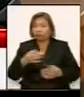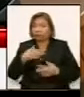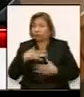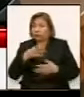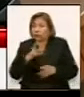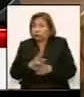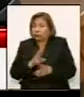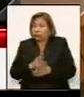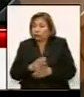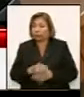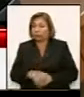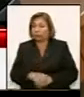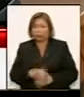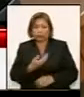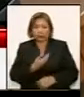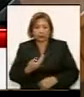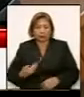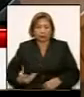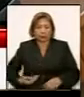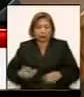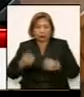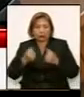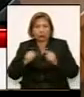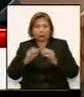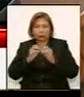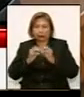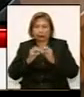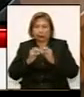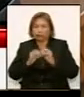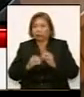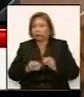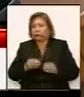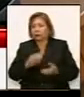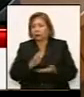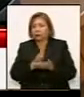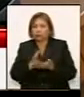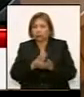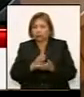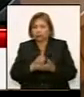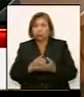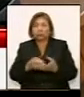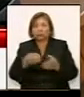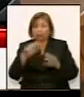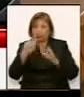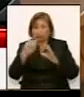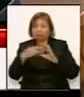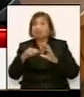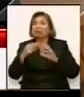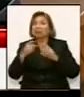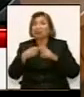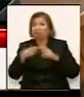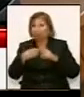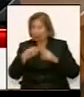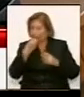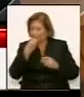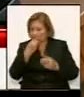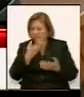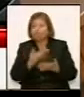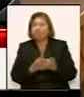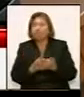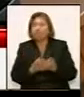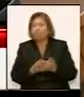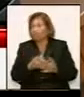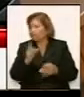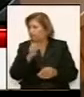de que el estado intenta regular contenidos que se compartan por internet y eso es algo que nosotros nos parece muy saludable la